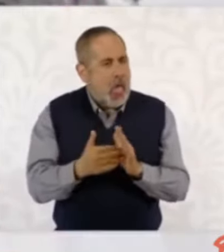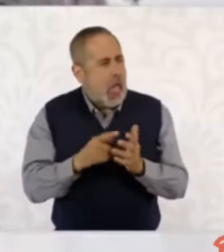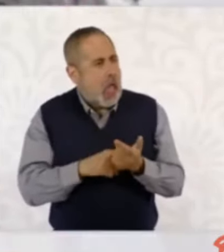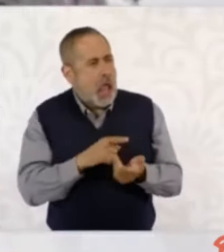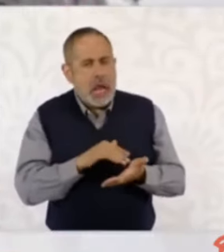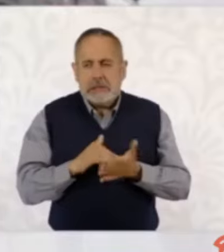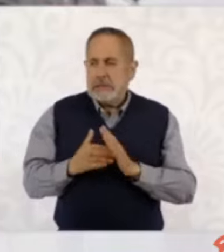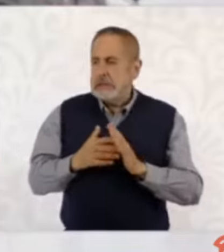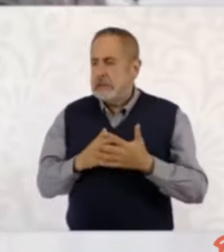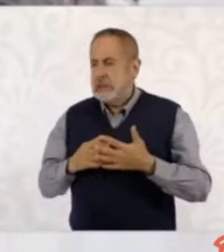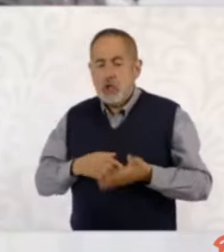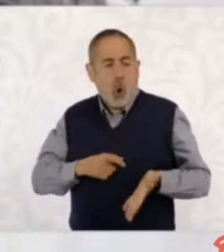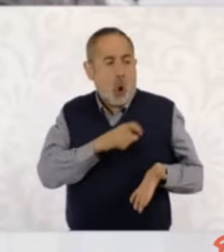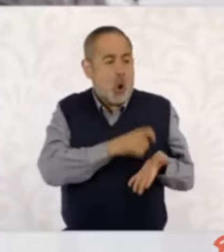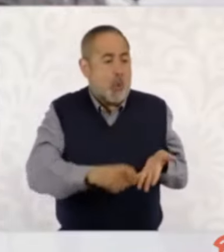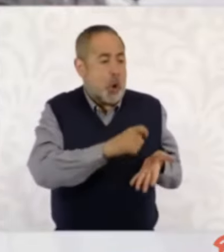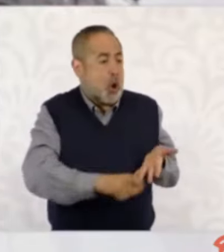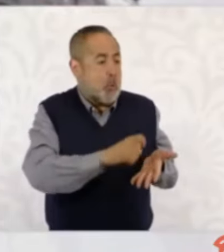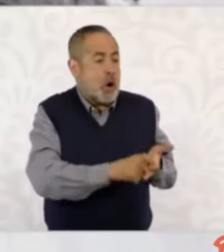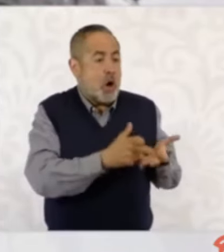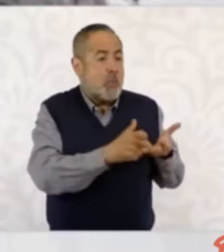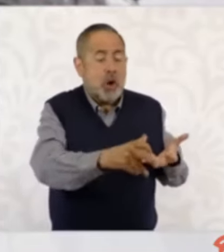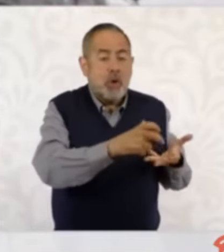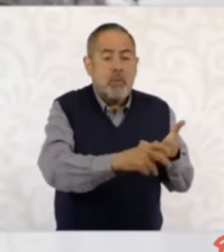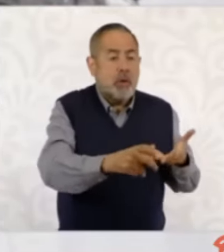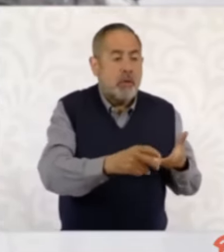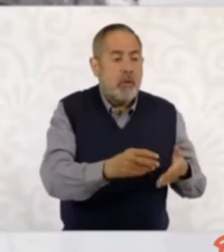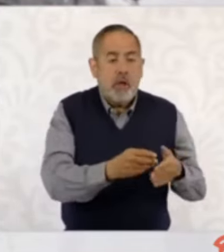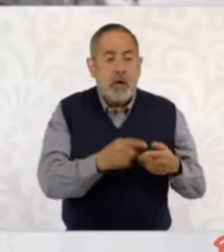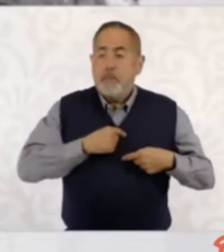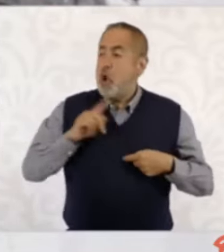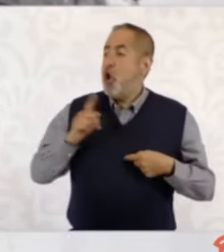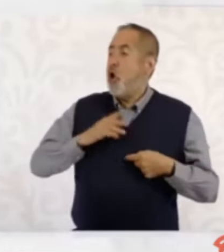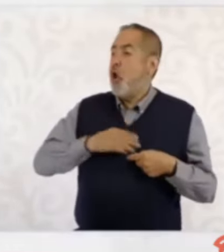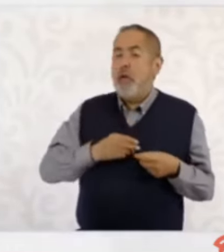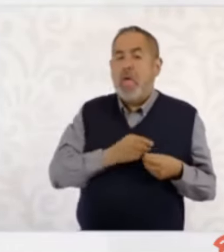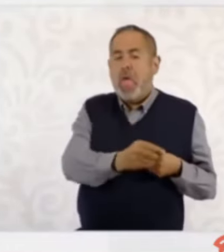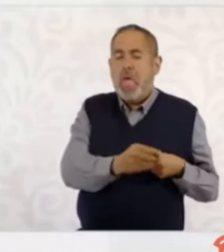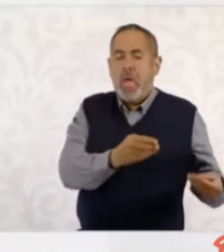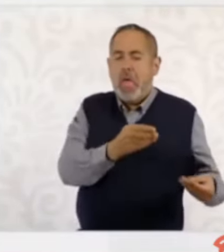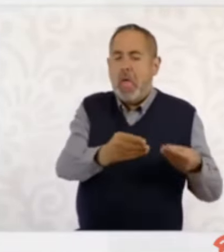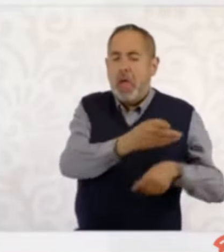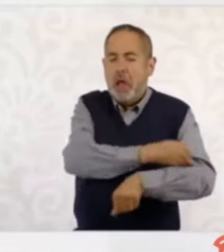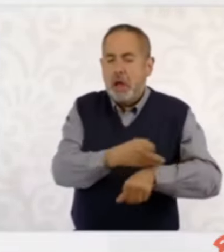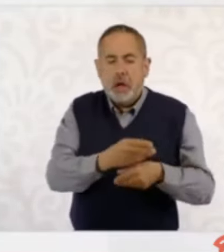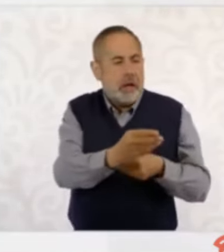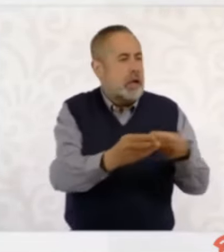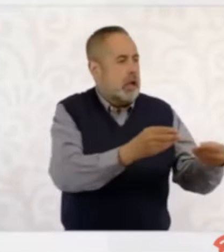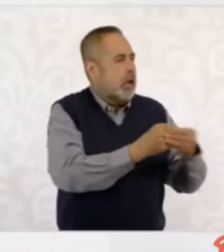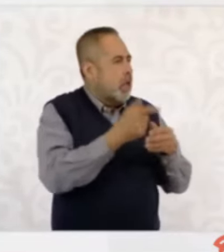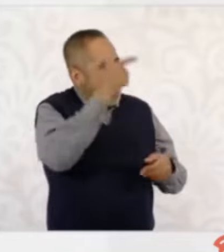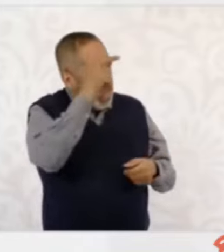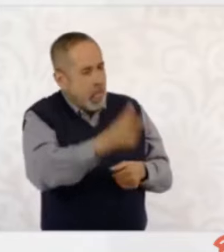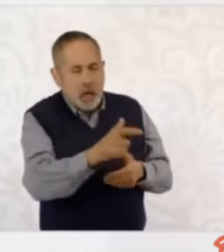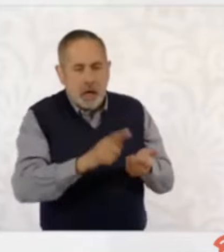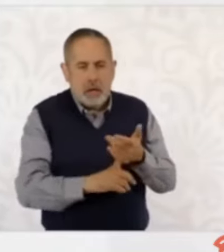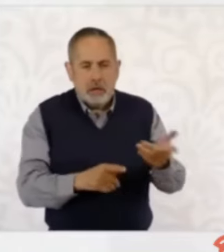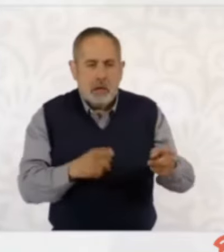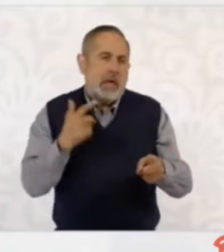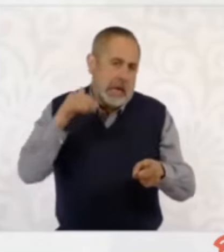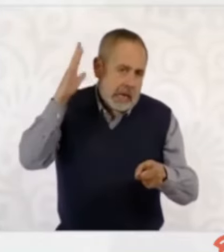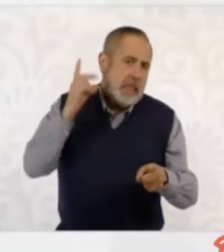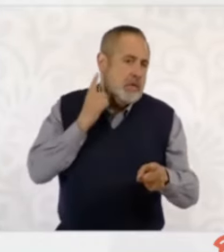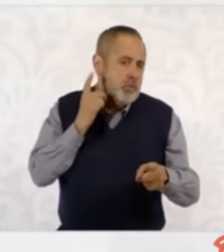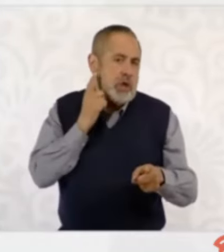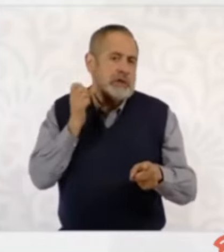de tener propiedades y recursos al amparo del poder público o de sus puestos como diputados